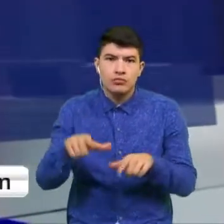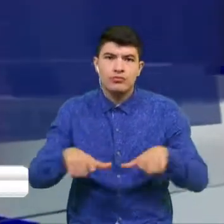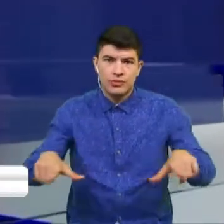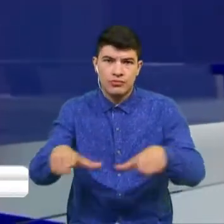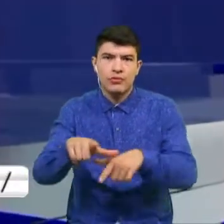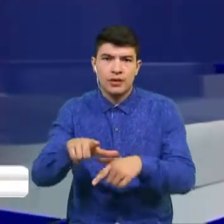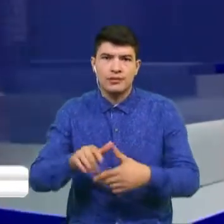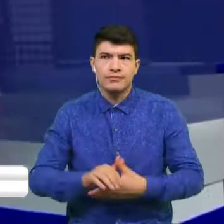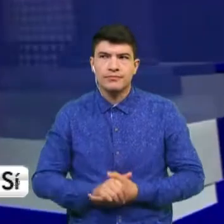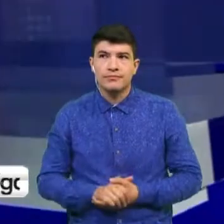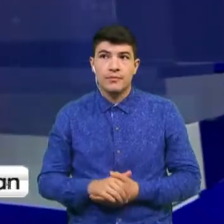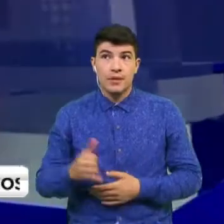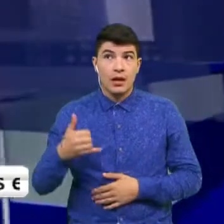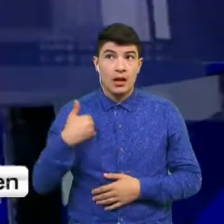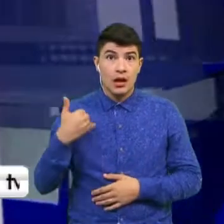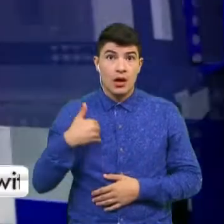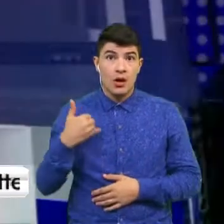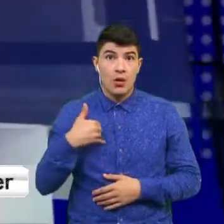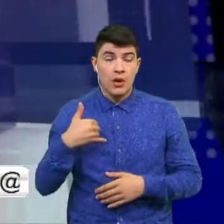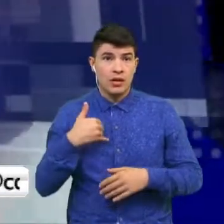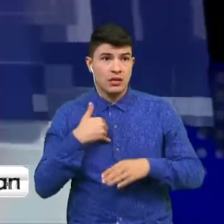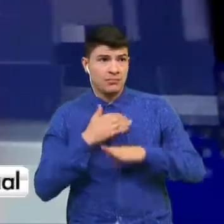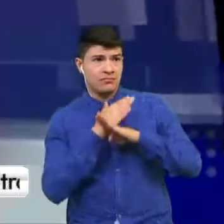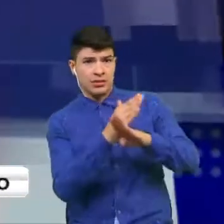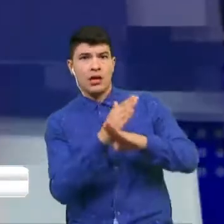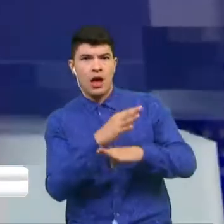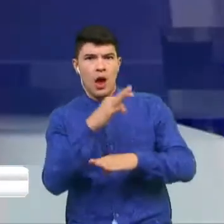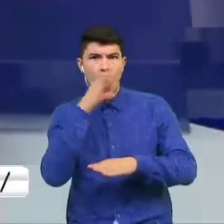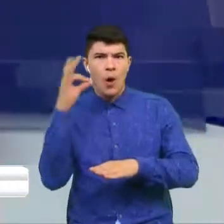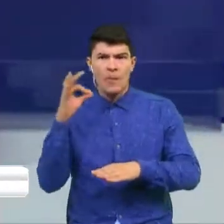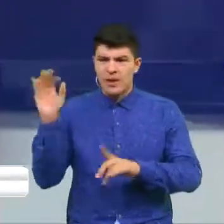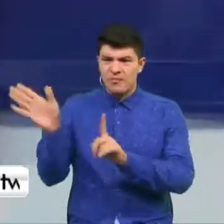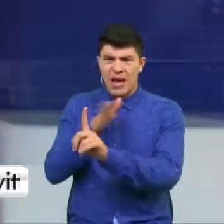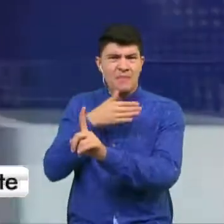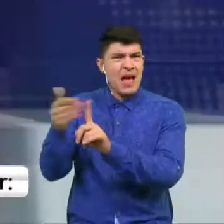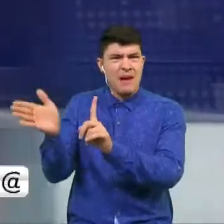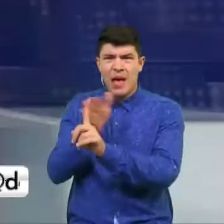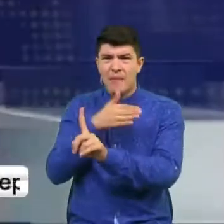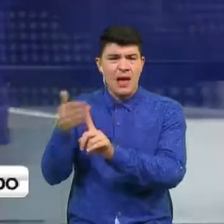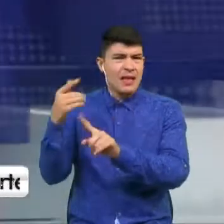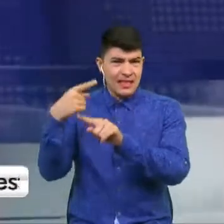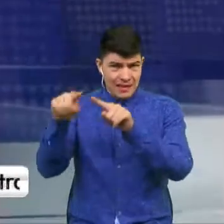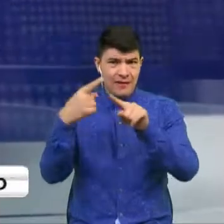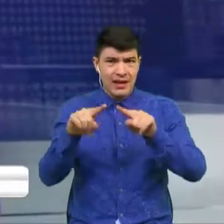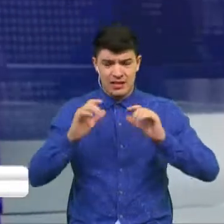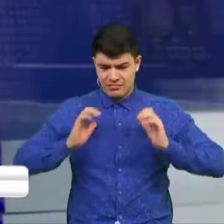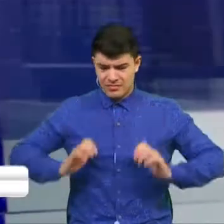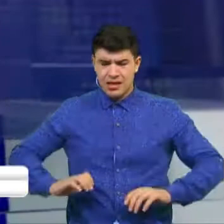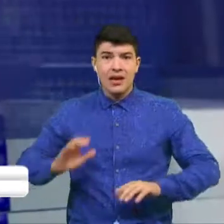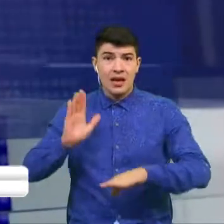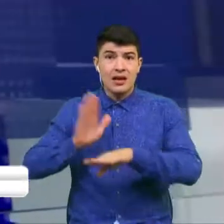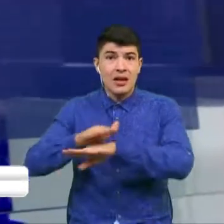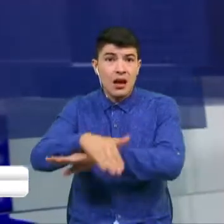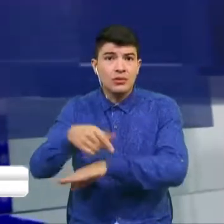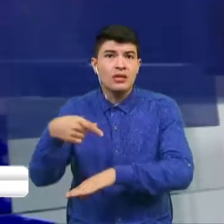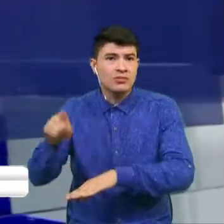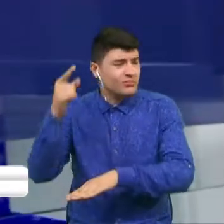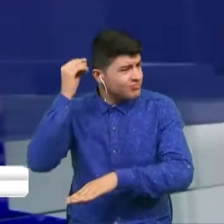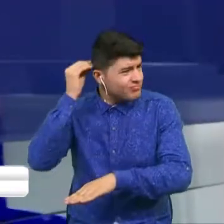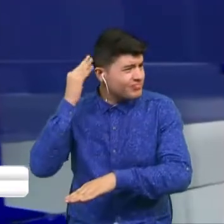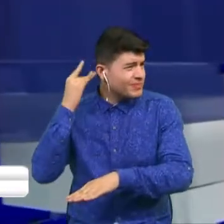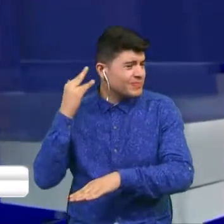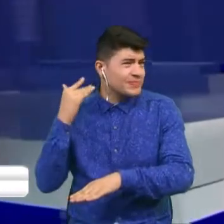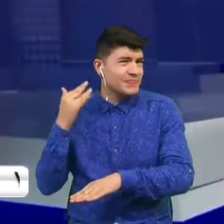ciudad. La joven reaccionó, ante lo cual el hombre la golpeó en diferentes partes del cuerpo, causándole laceraciones